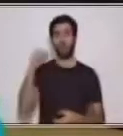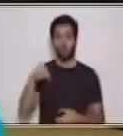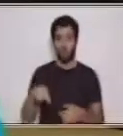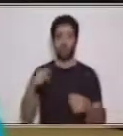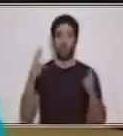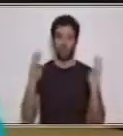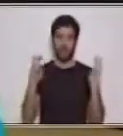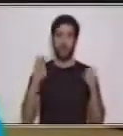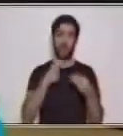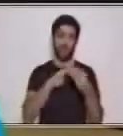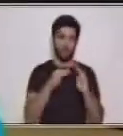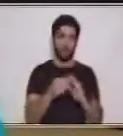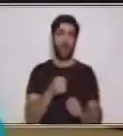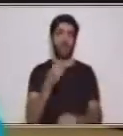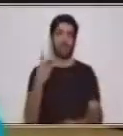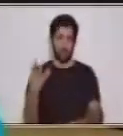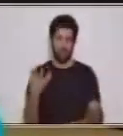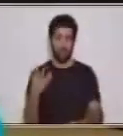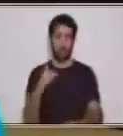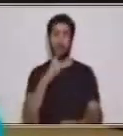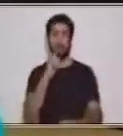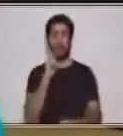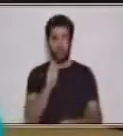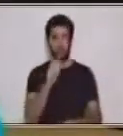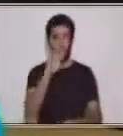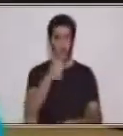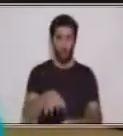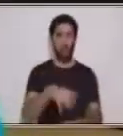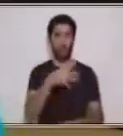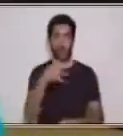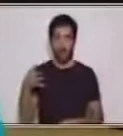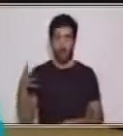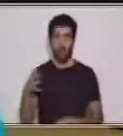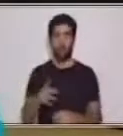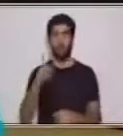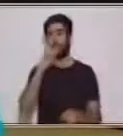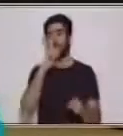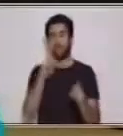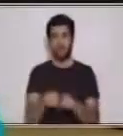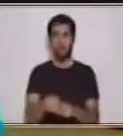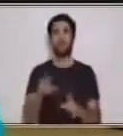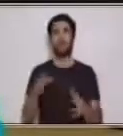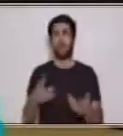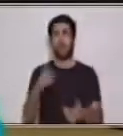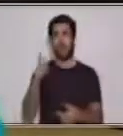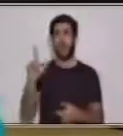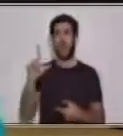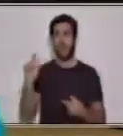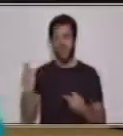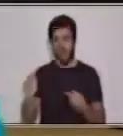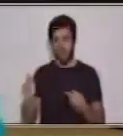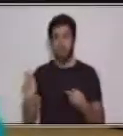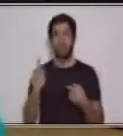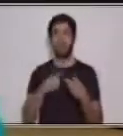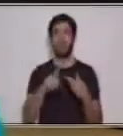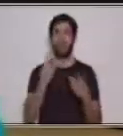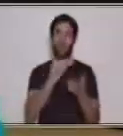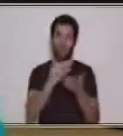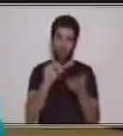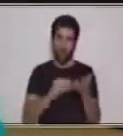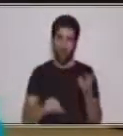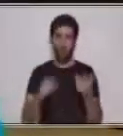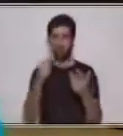matemática. De preferencia tiene que ser con cuadritos. Aparte de eso, debes de tener también a la mano un lápiz, un borrador, un